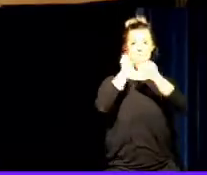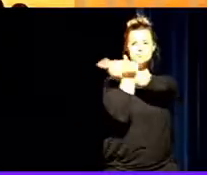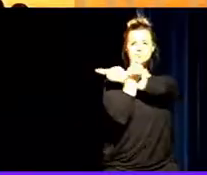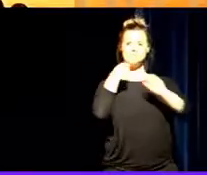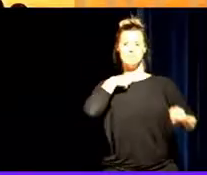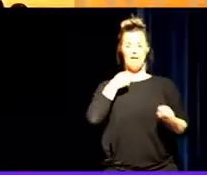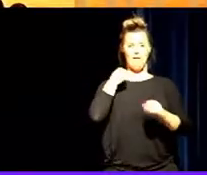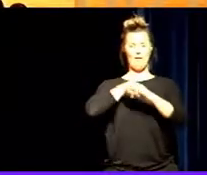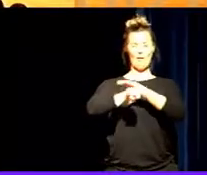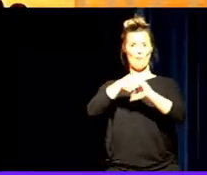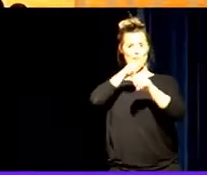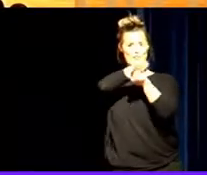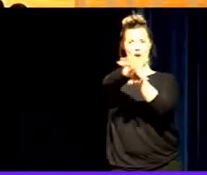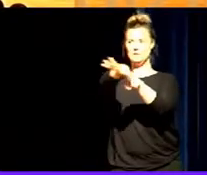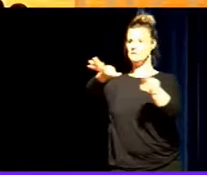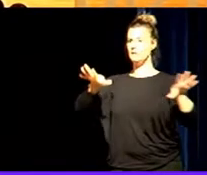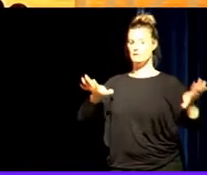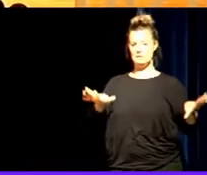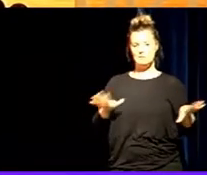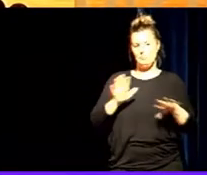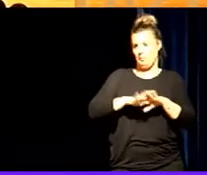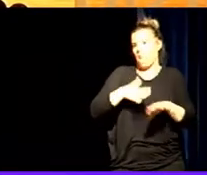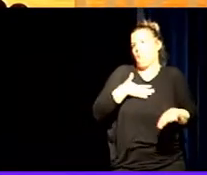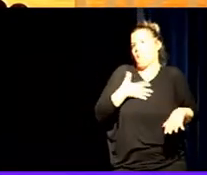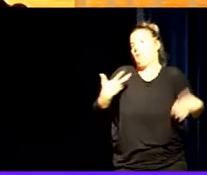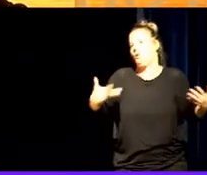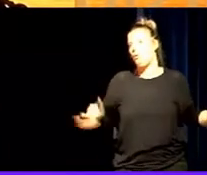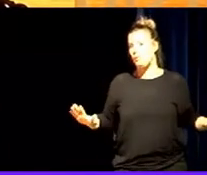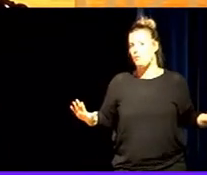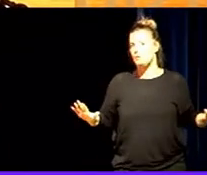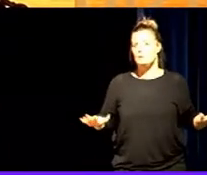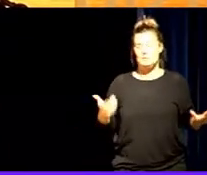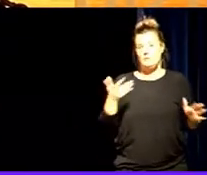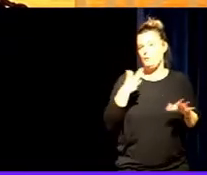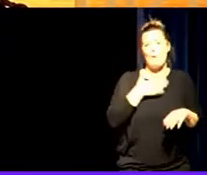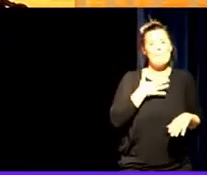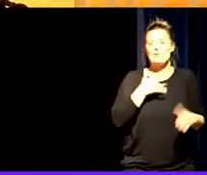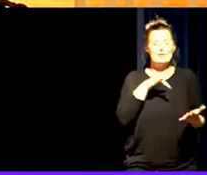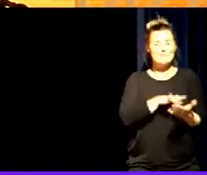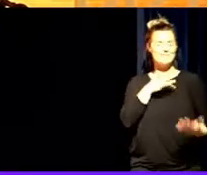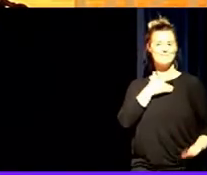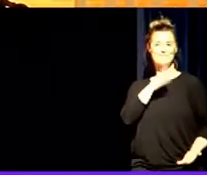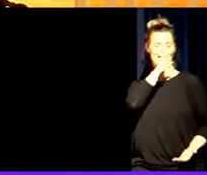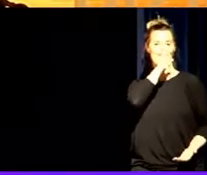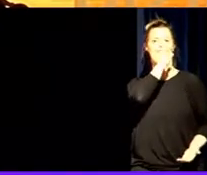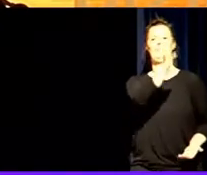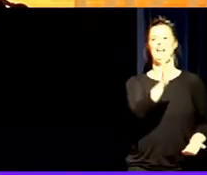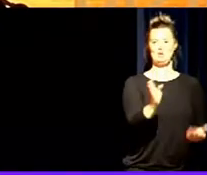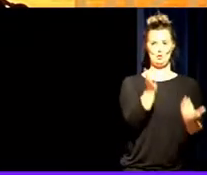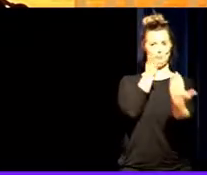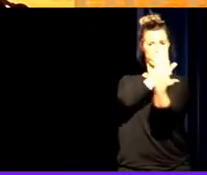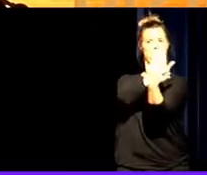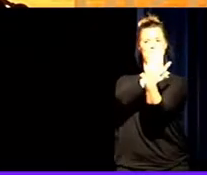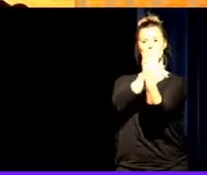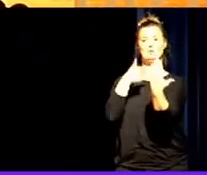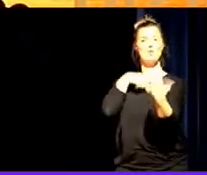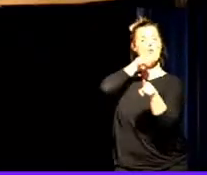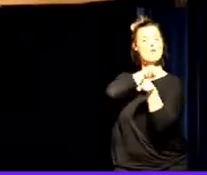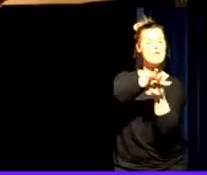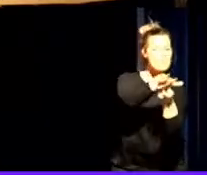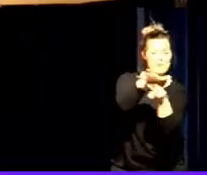porque lo mío, o sea, hombre, lo mío es en directo, o sea, yo soy, influyo mejor,